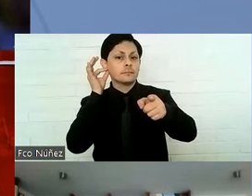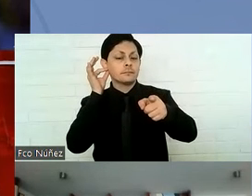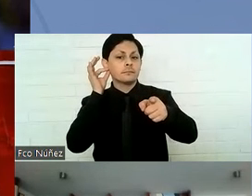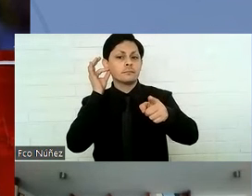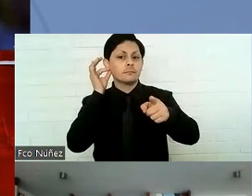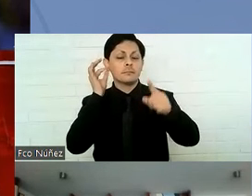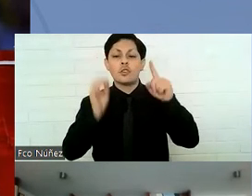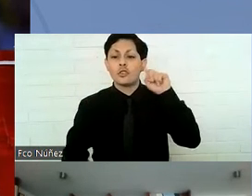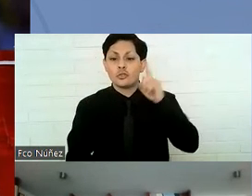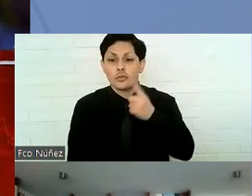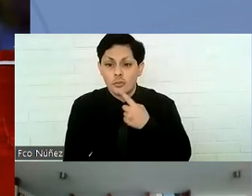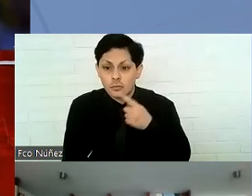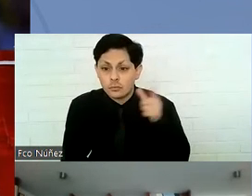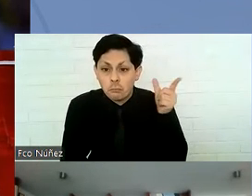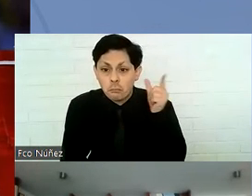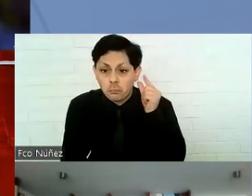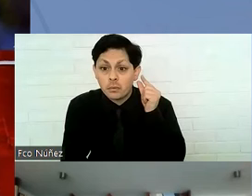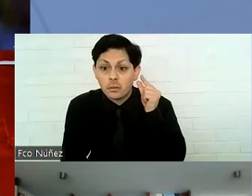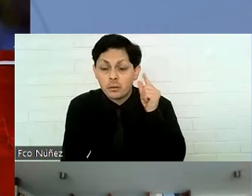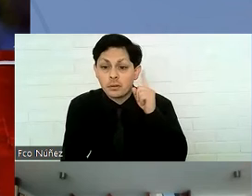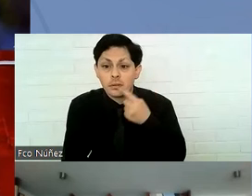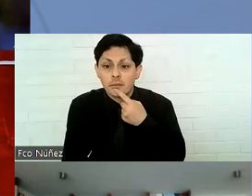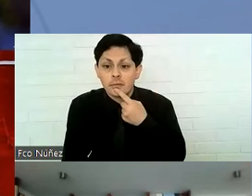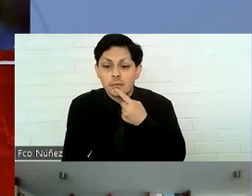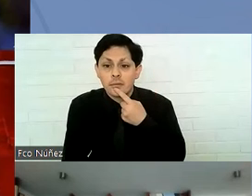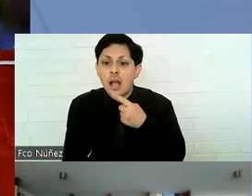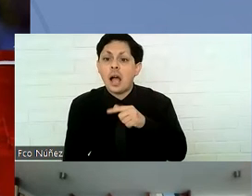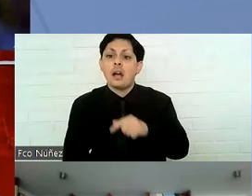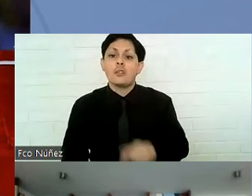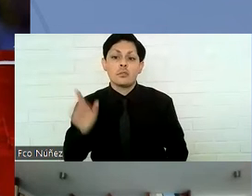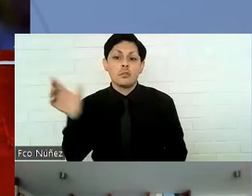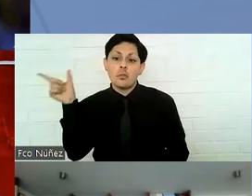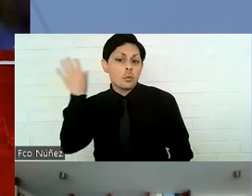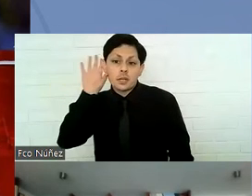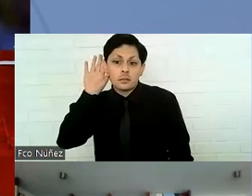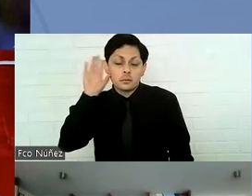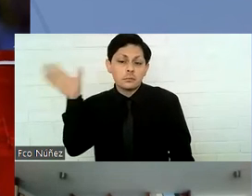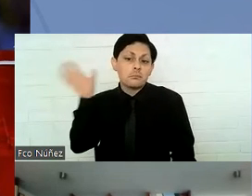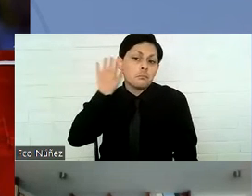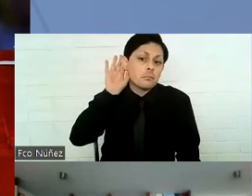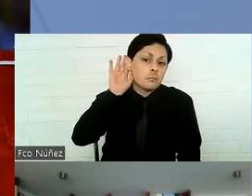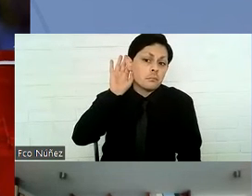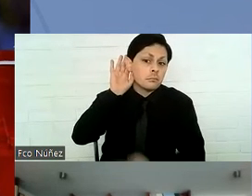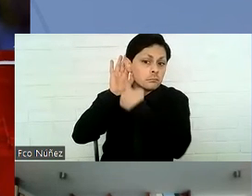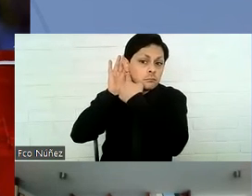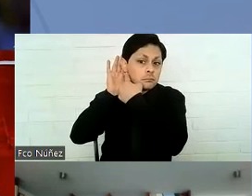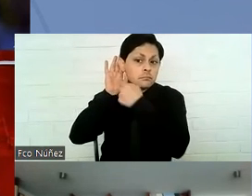sordos escuchan, no tienen el sentido del oído,